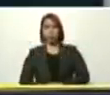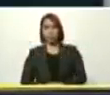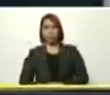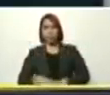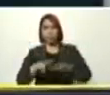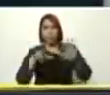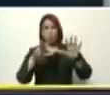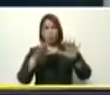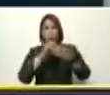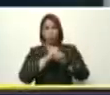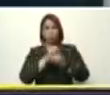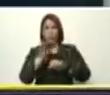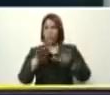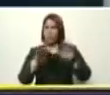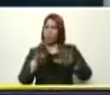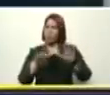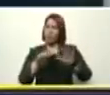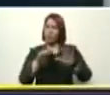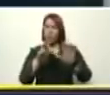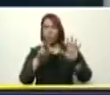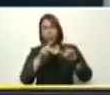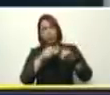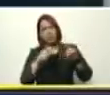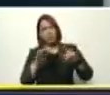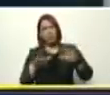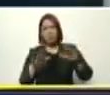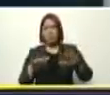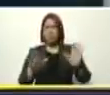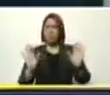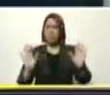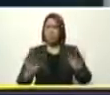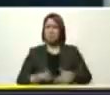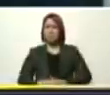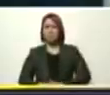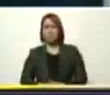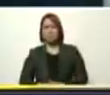8 de la noche, más o menos, 8:30, 9 de la noche.